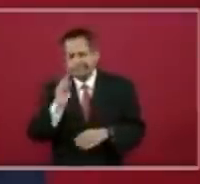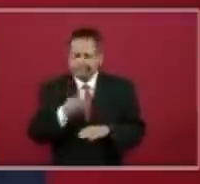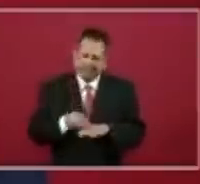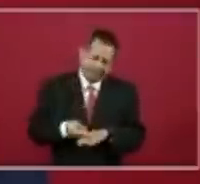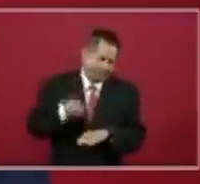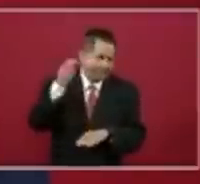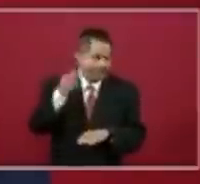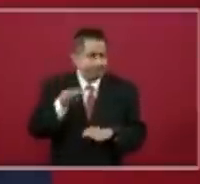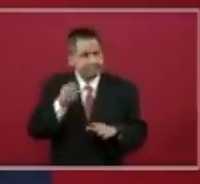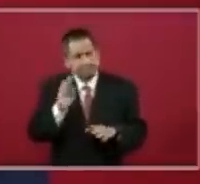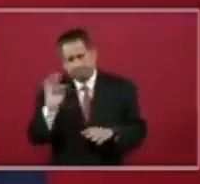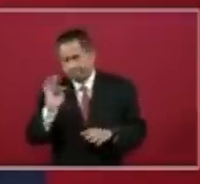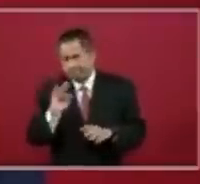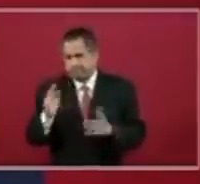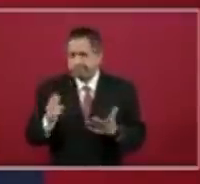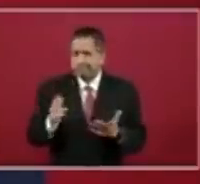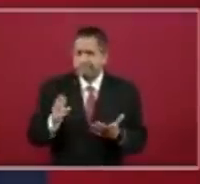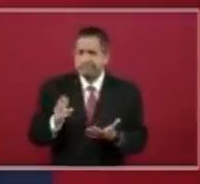muy